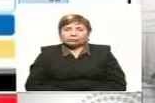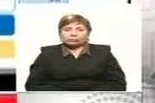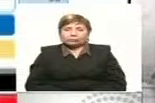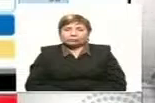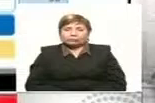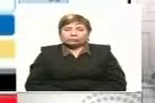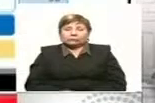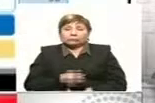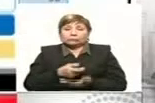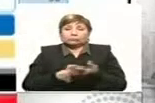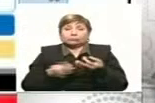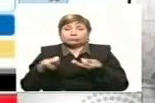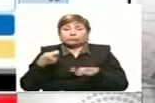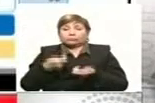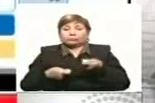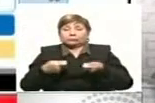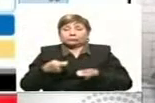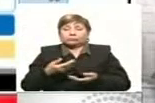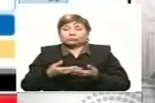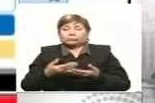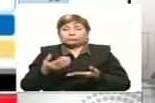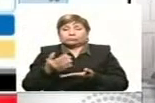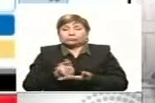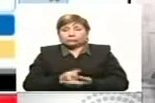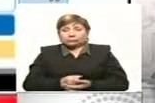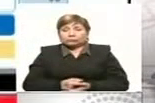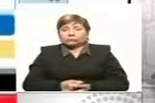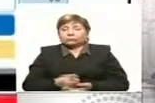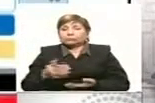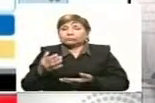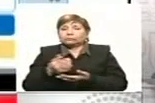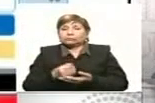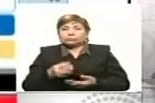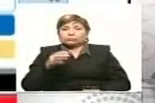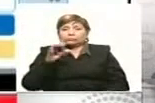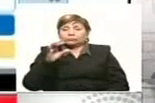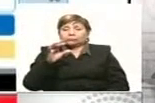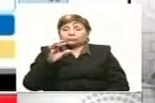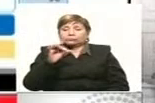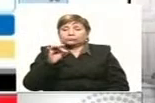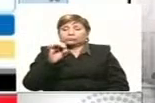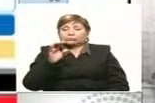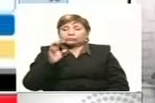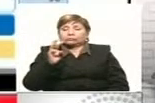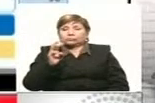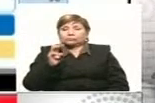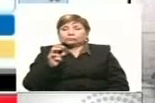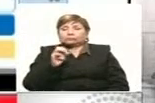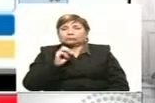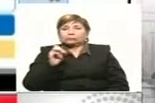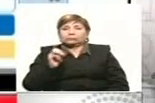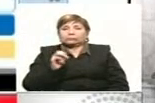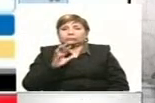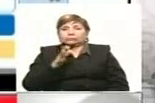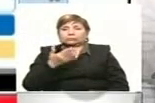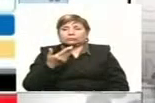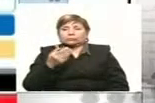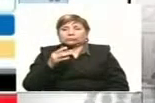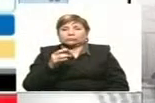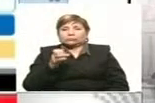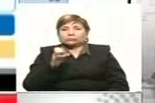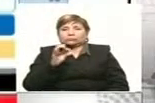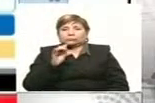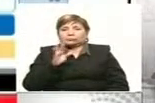que del presupuesto asignado, el nivel de ejecución alcanzó el 86%, que equivale a